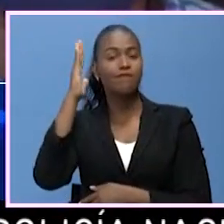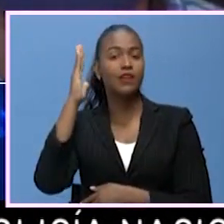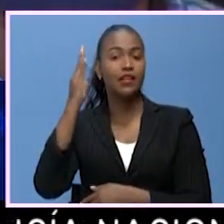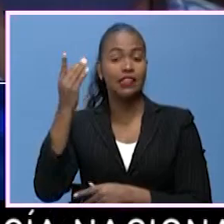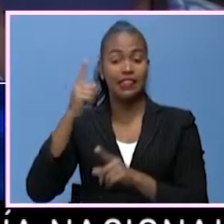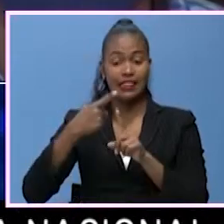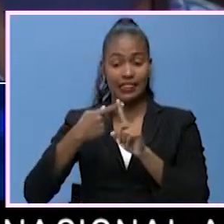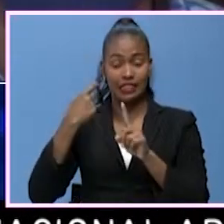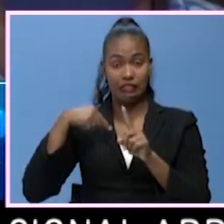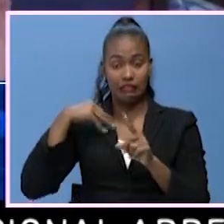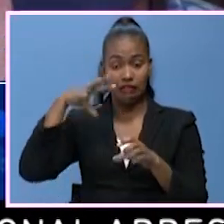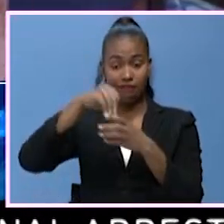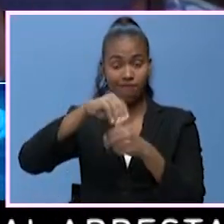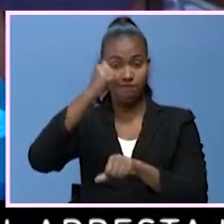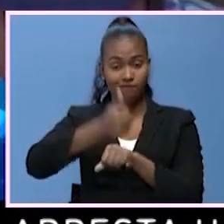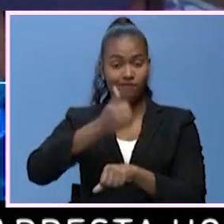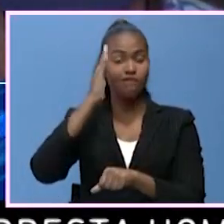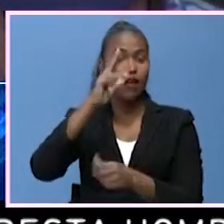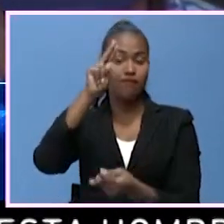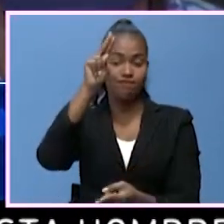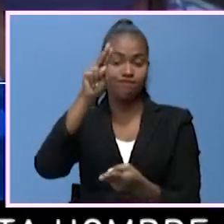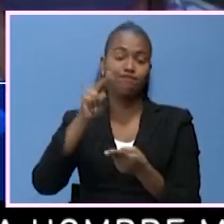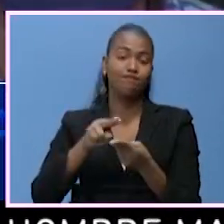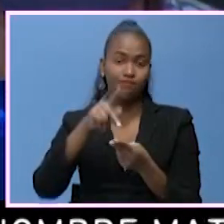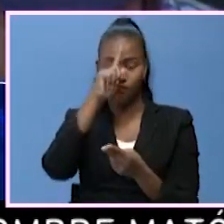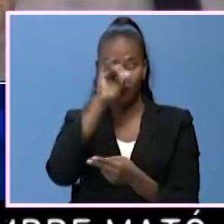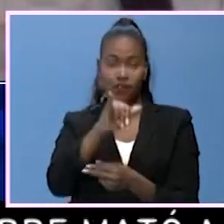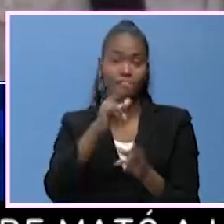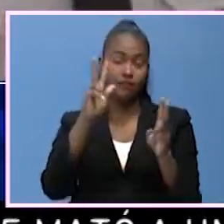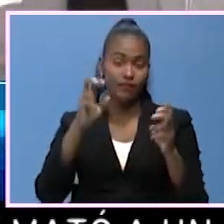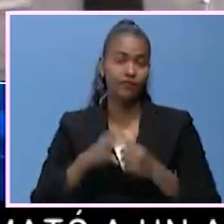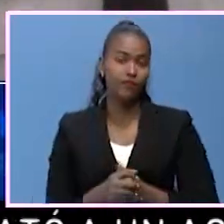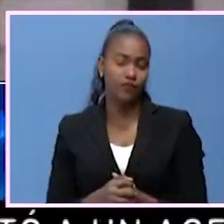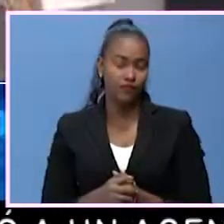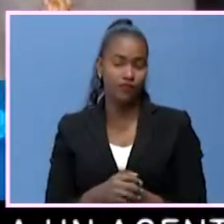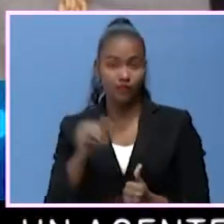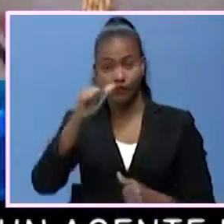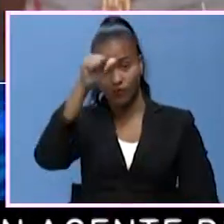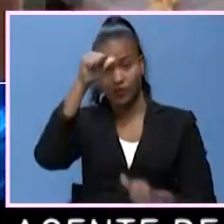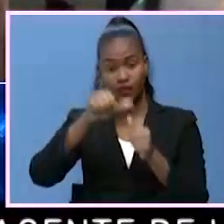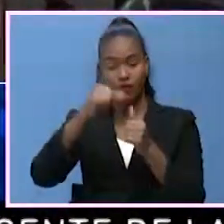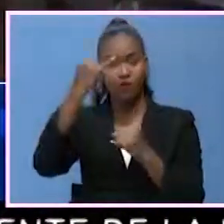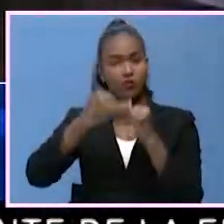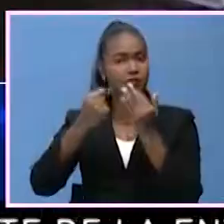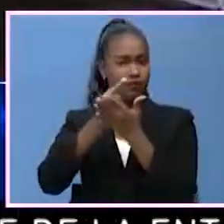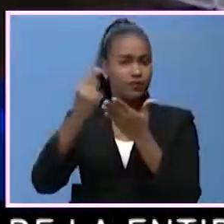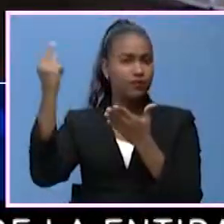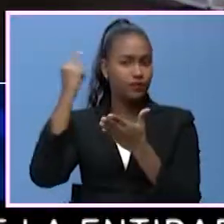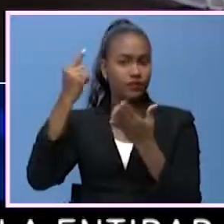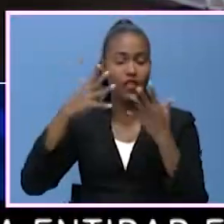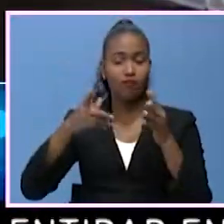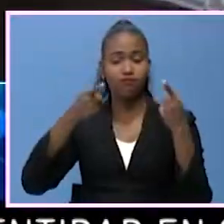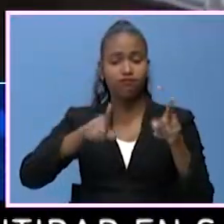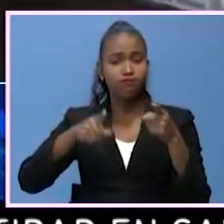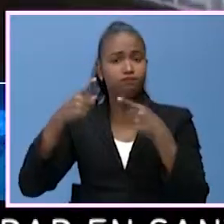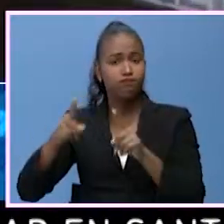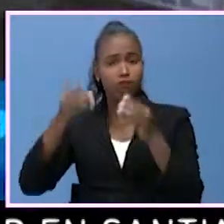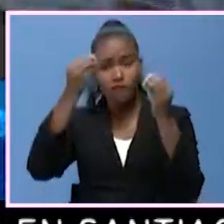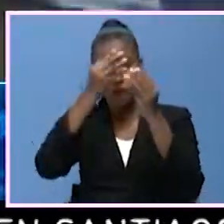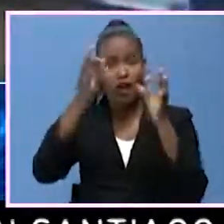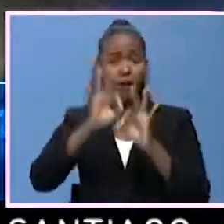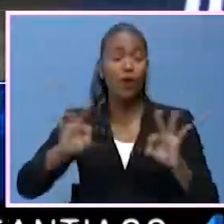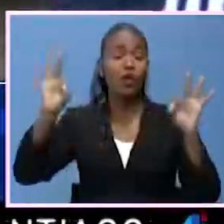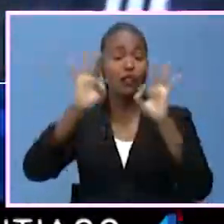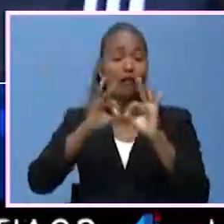que implementemos eso va a haber una disminución en ese margen. Se recuerda que en las últimas semanas se han producido importantes